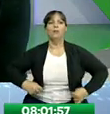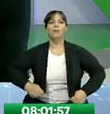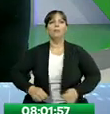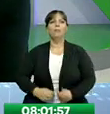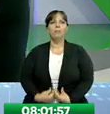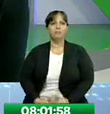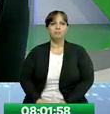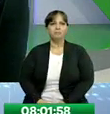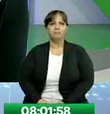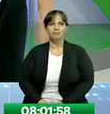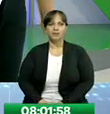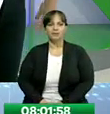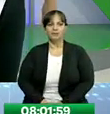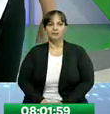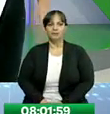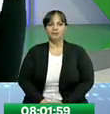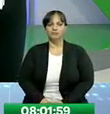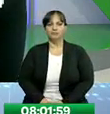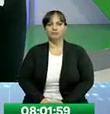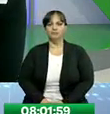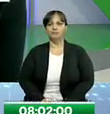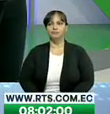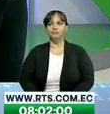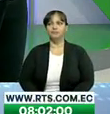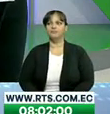para todos mejor